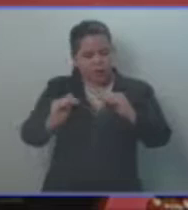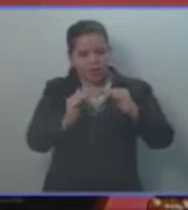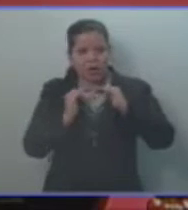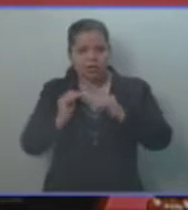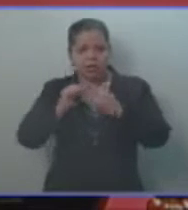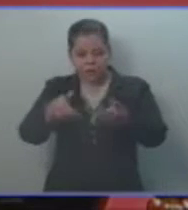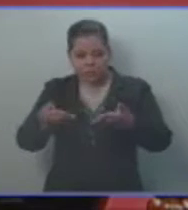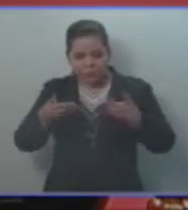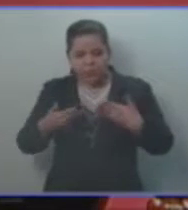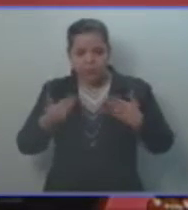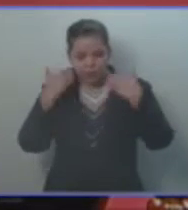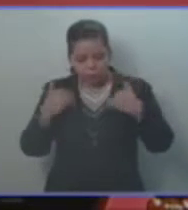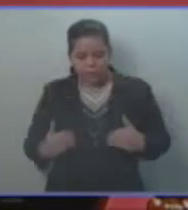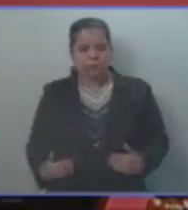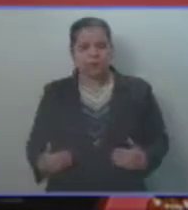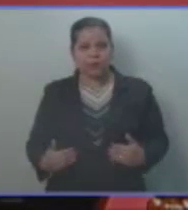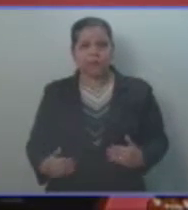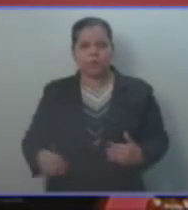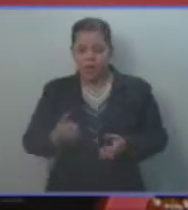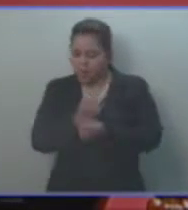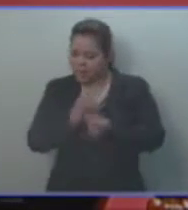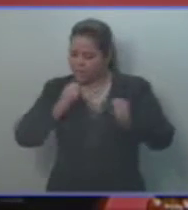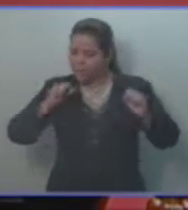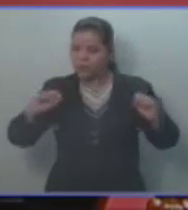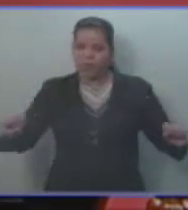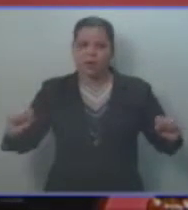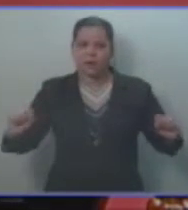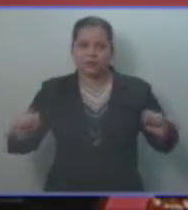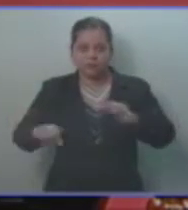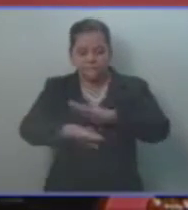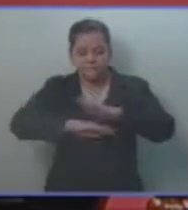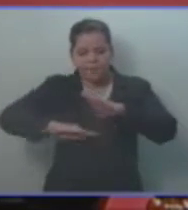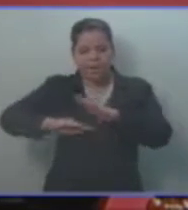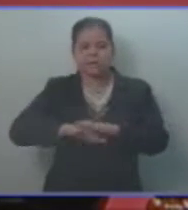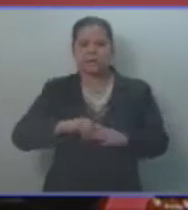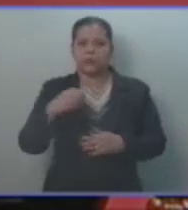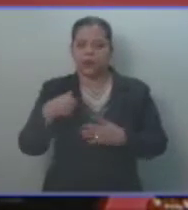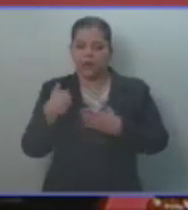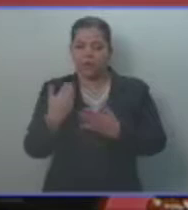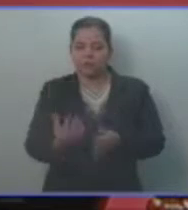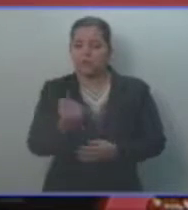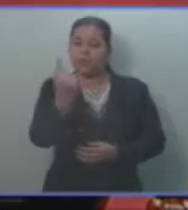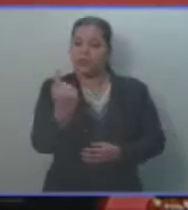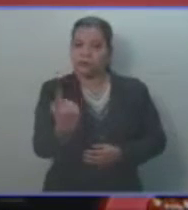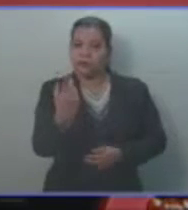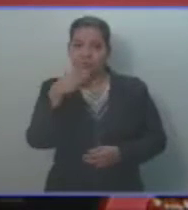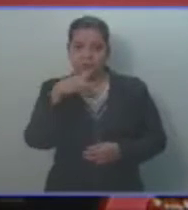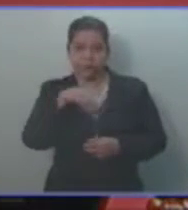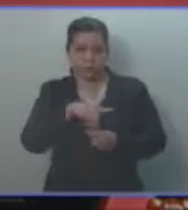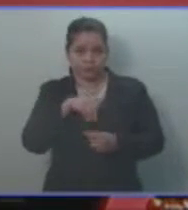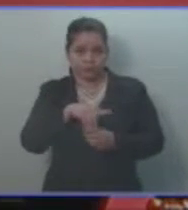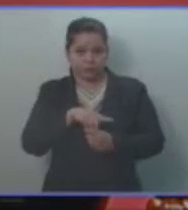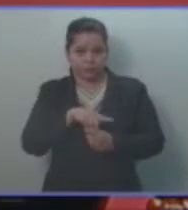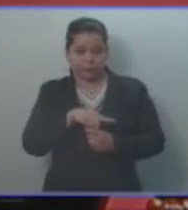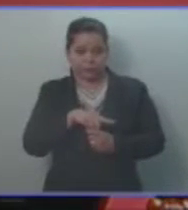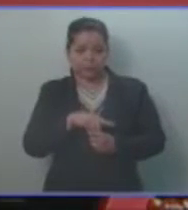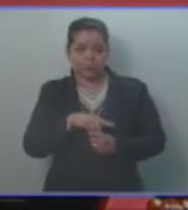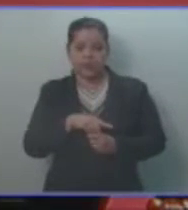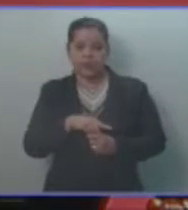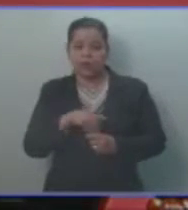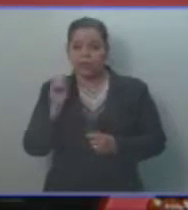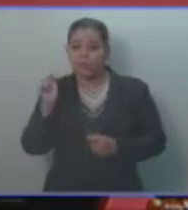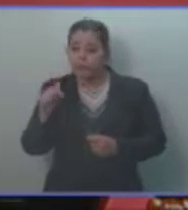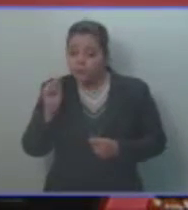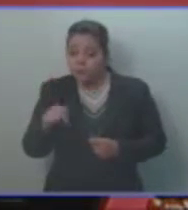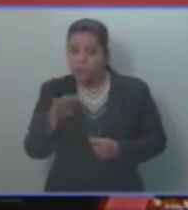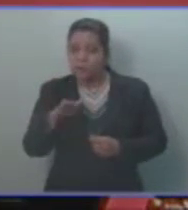derechos humanos y libertades fundamentales para las personas con discapacidad. Por tanto, en uso de sus